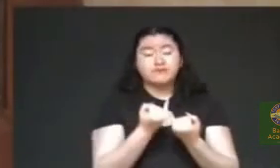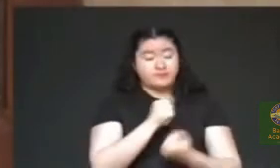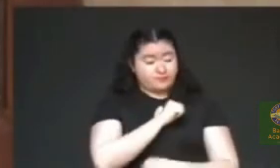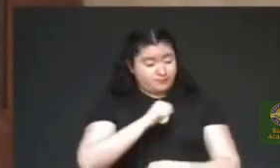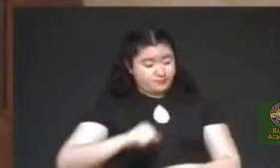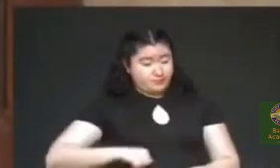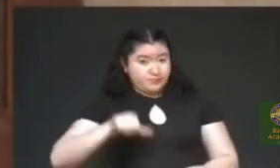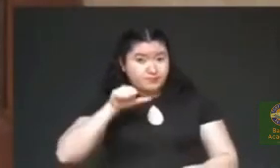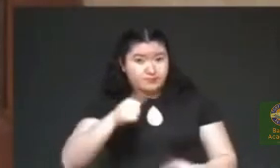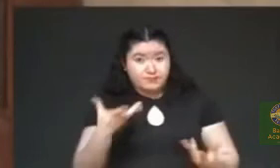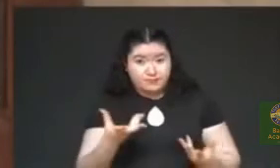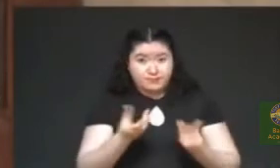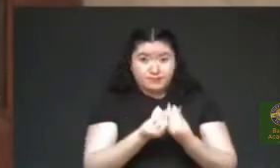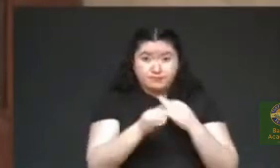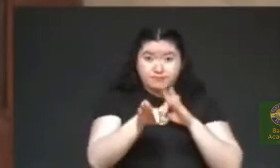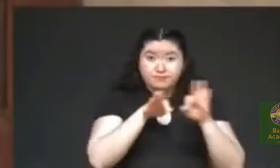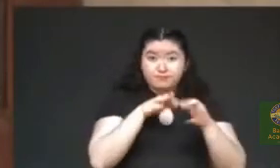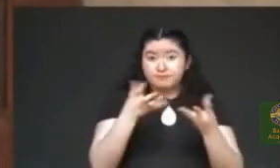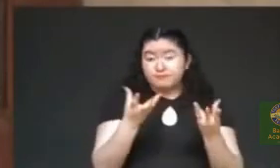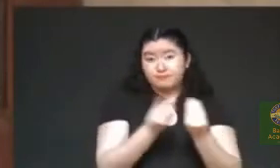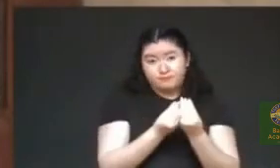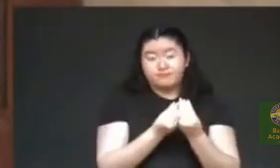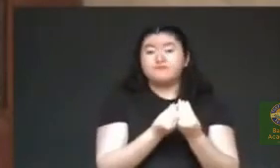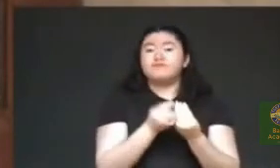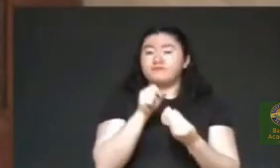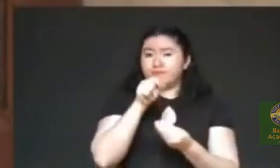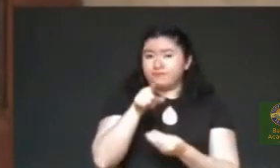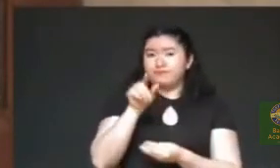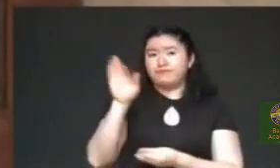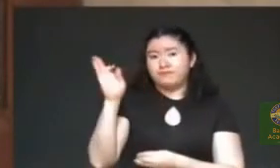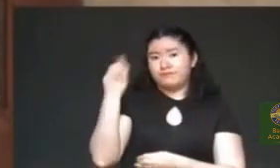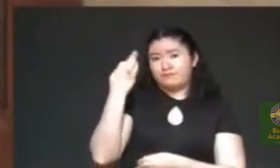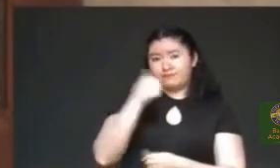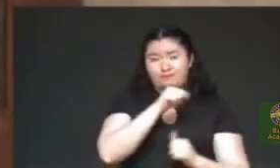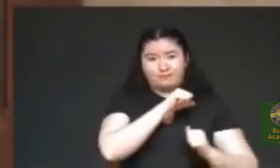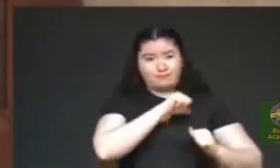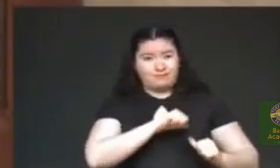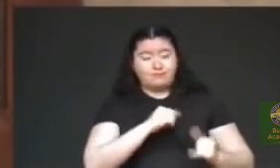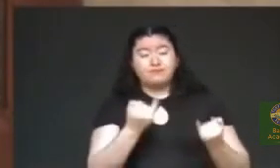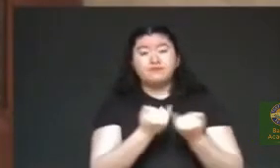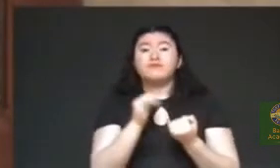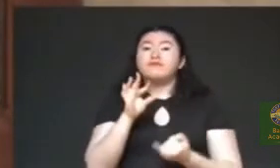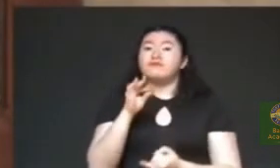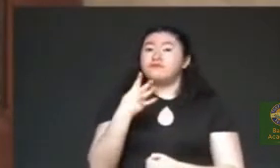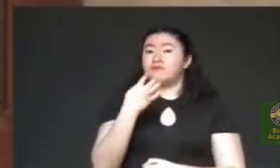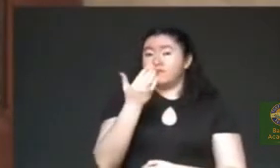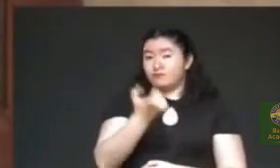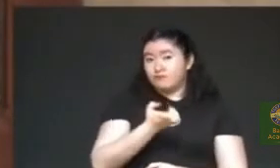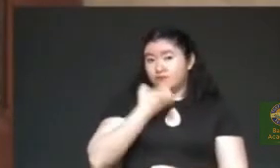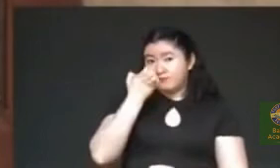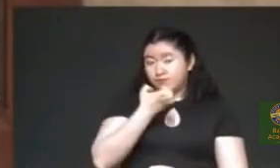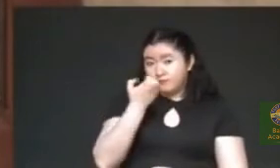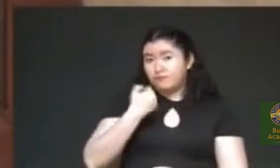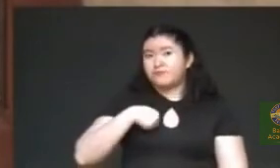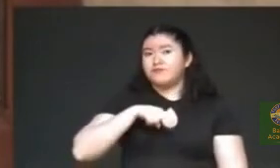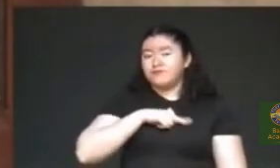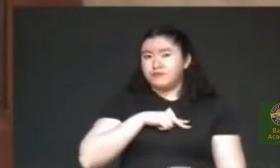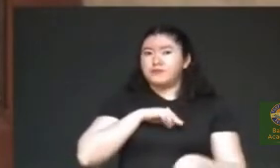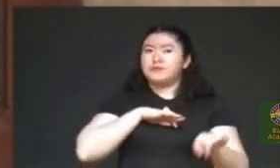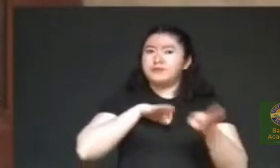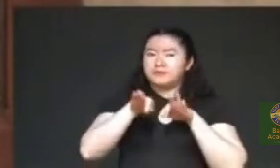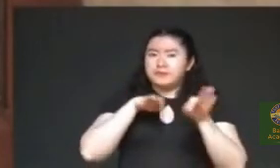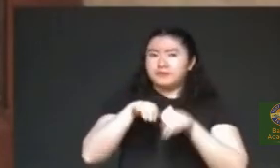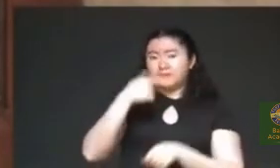Federal, y estas 44 escuelas están trabajando para que muy pronto puedan estar listas. Y es un porcentaje pues muy